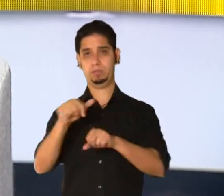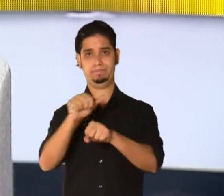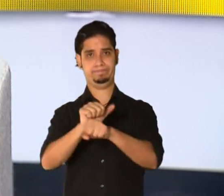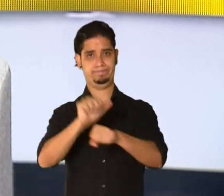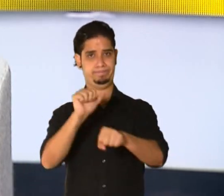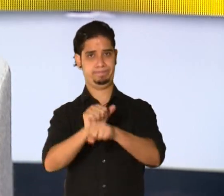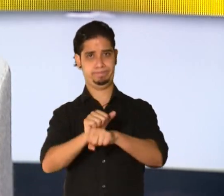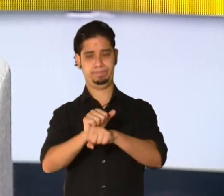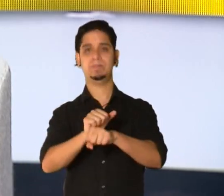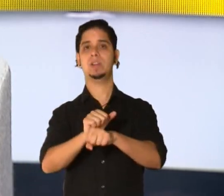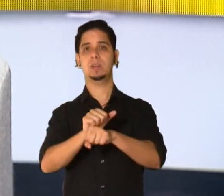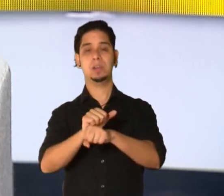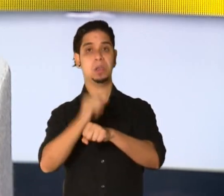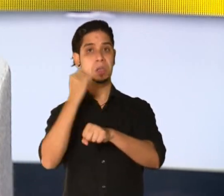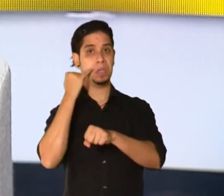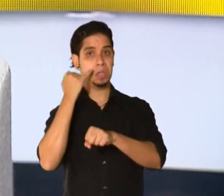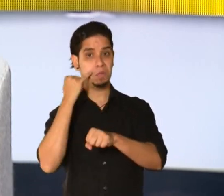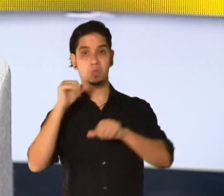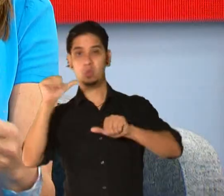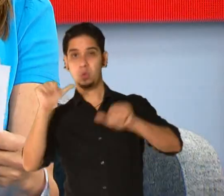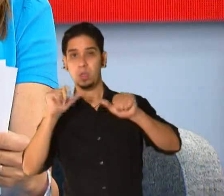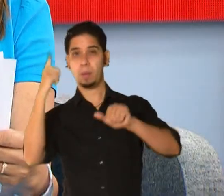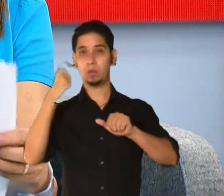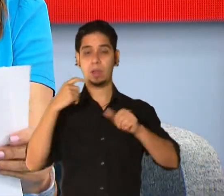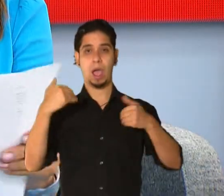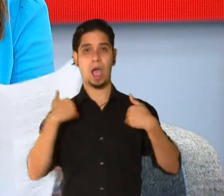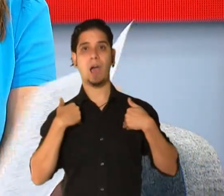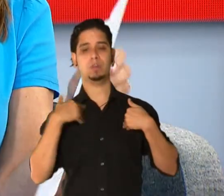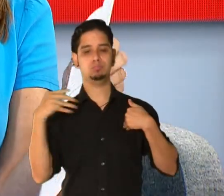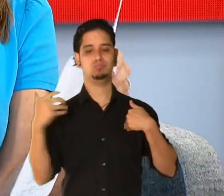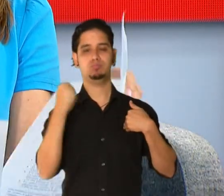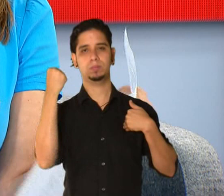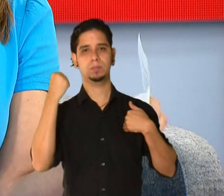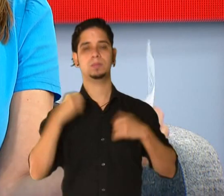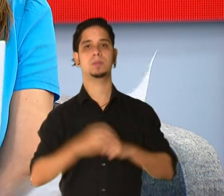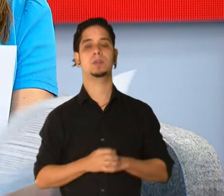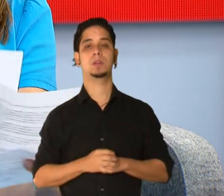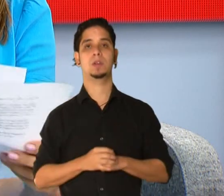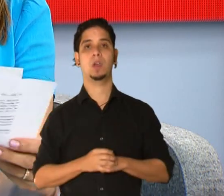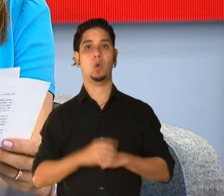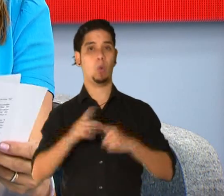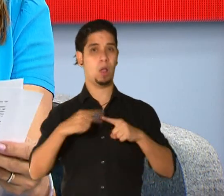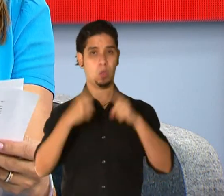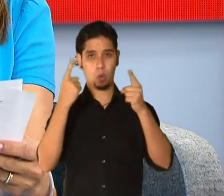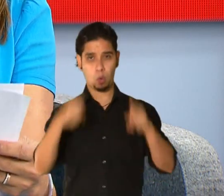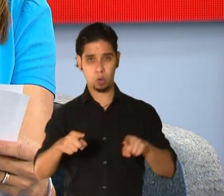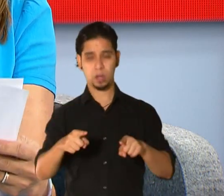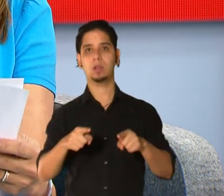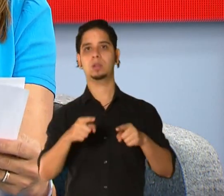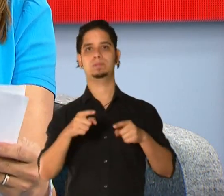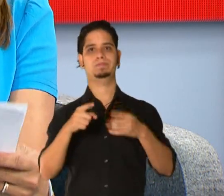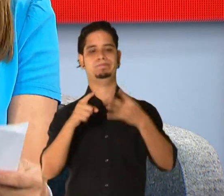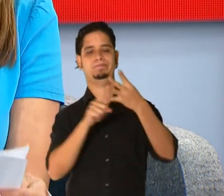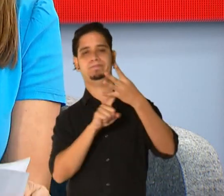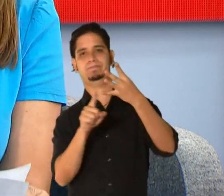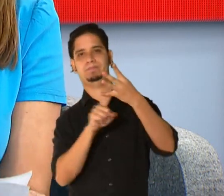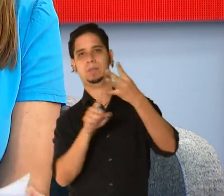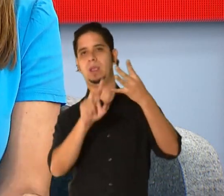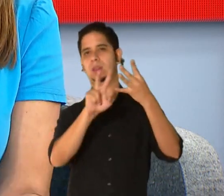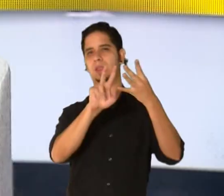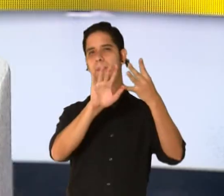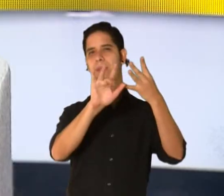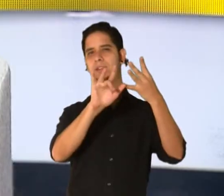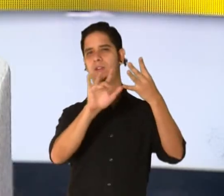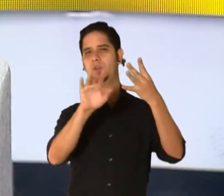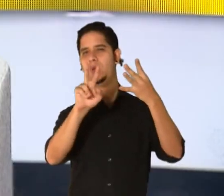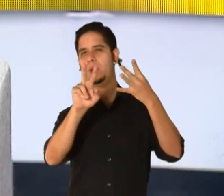que está monitoreando por si acaso hay alguna duda. Pues vamos a refrescar la fecha, eso es el último fin de semana, que es del 25 al 29 de febrero.